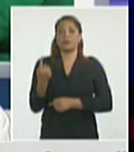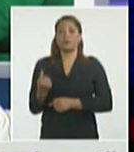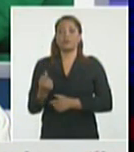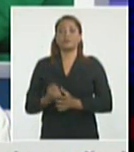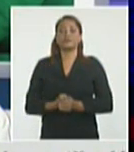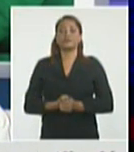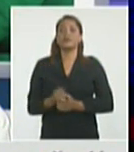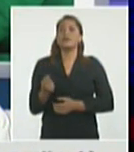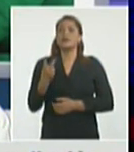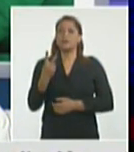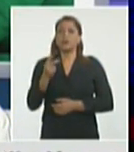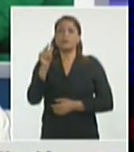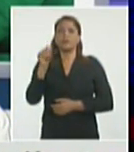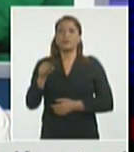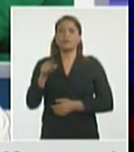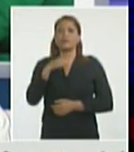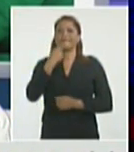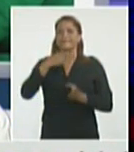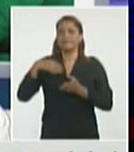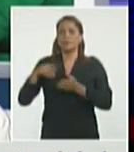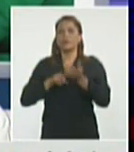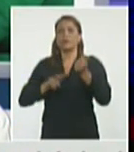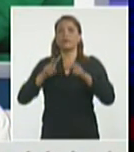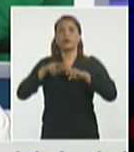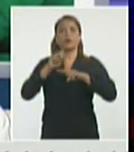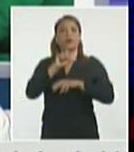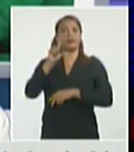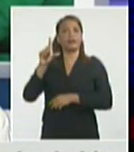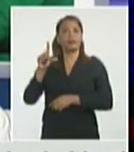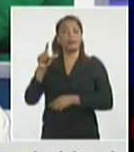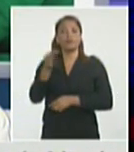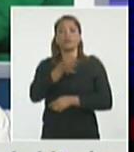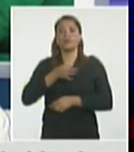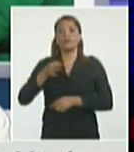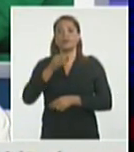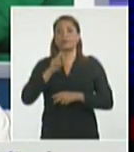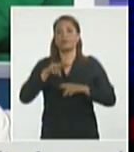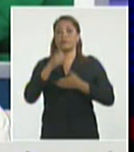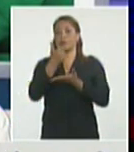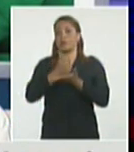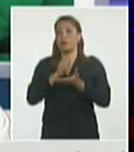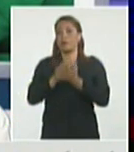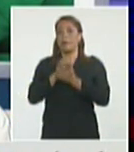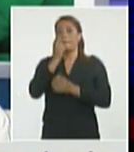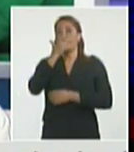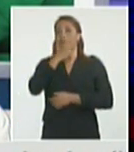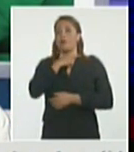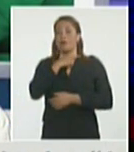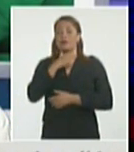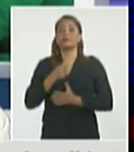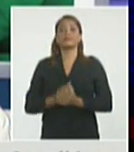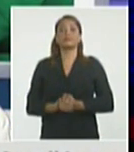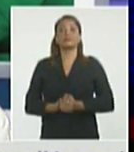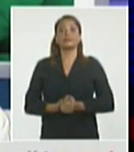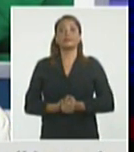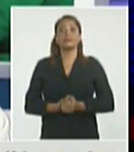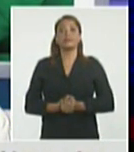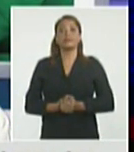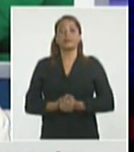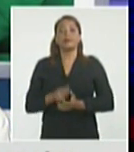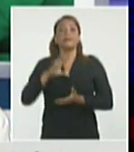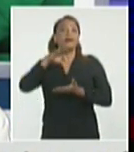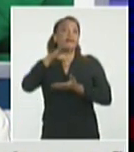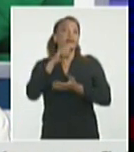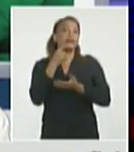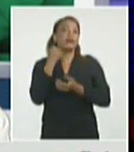2 personas que fallecen de la provincia de Holguín, de los municipios Holguín y Moa. El fallecido de la provincia de Pinar del Río, del